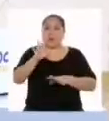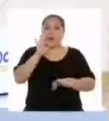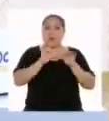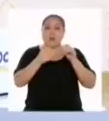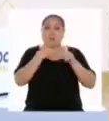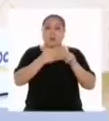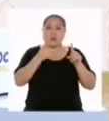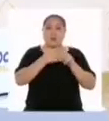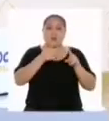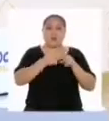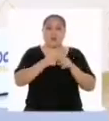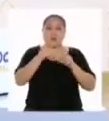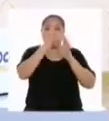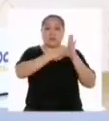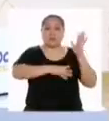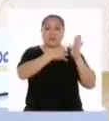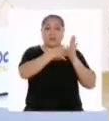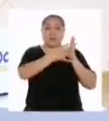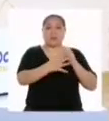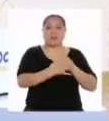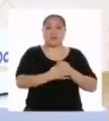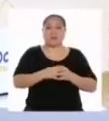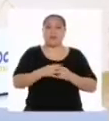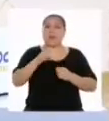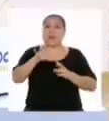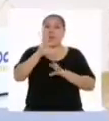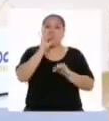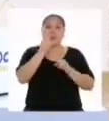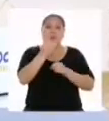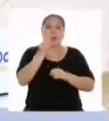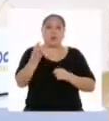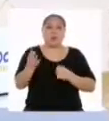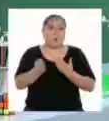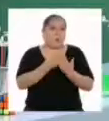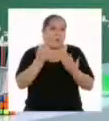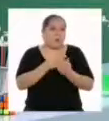tablas? ¿Encontraron algunas tablas más sencillas que otras?